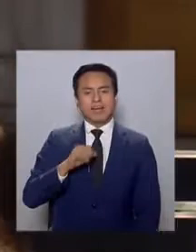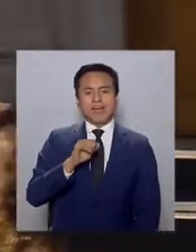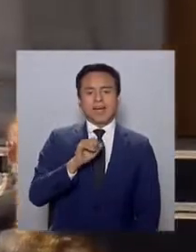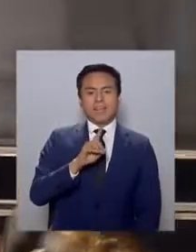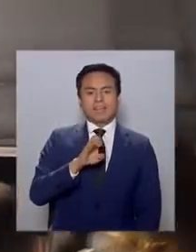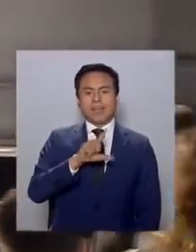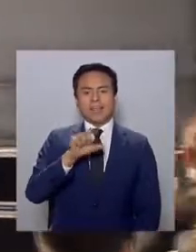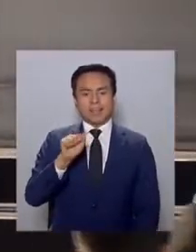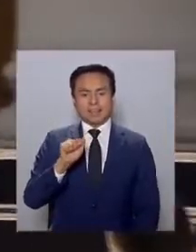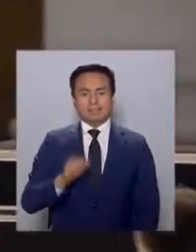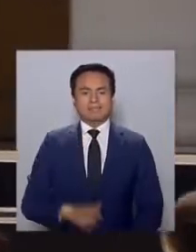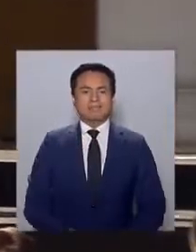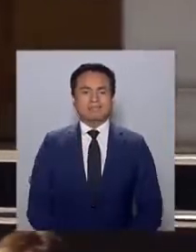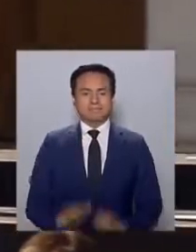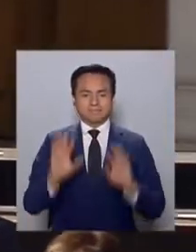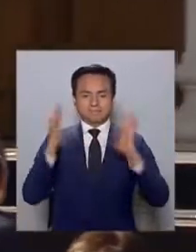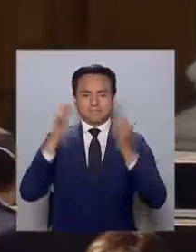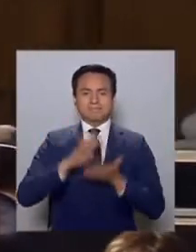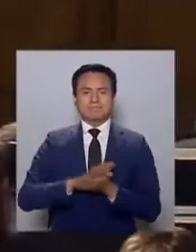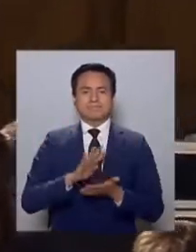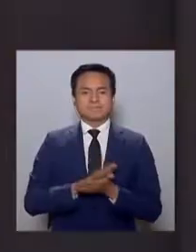Adela.